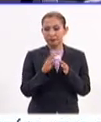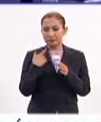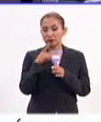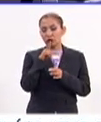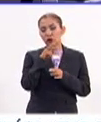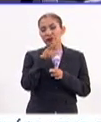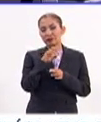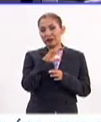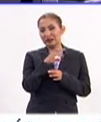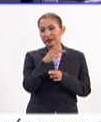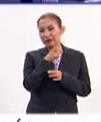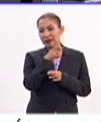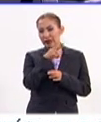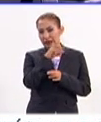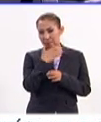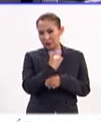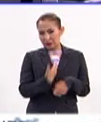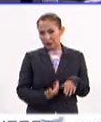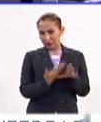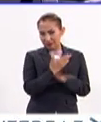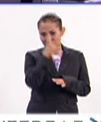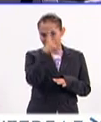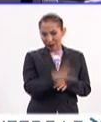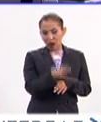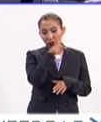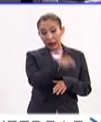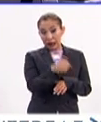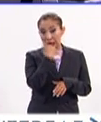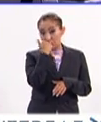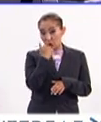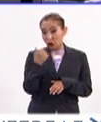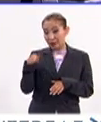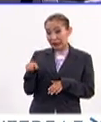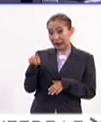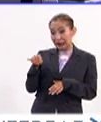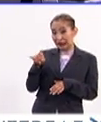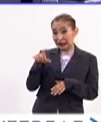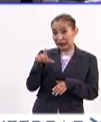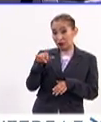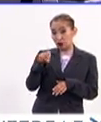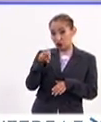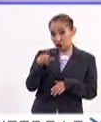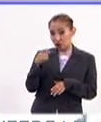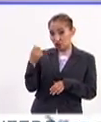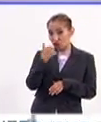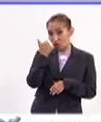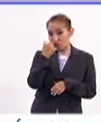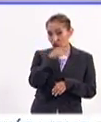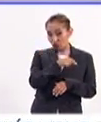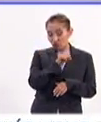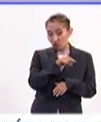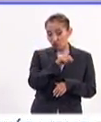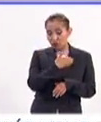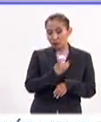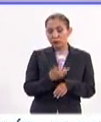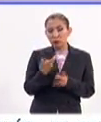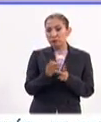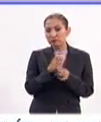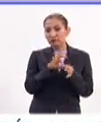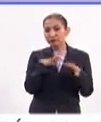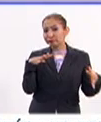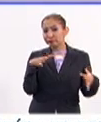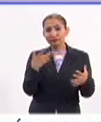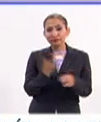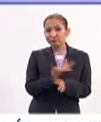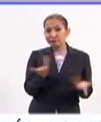Luis Echeverría fue un parteaguas porque, bueno, fue alumno de don Daniel Cosío Villegas. ¿Y qué pasa? ¿Y rompe con